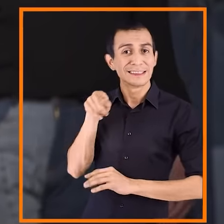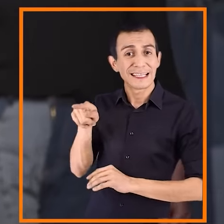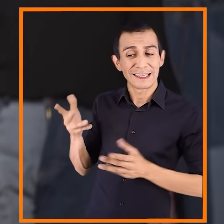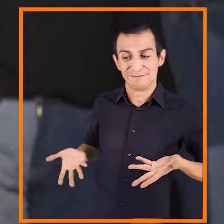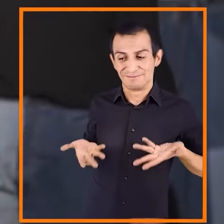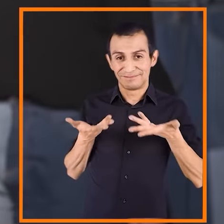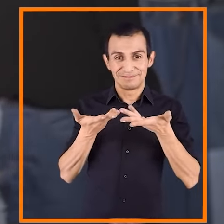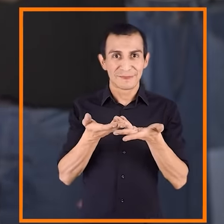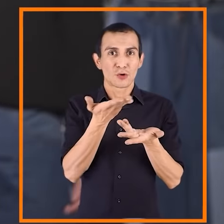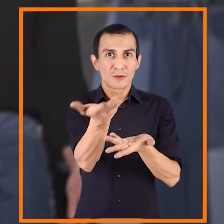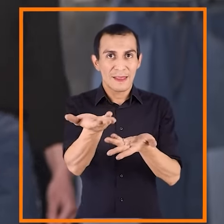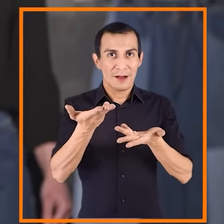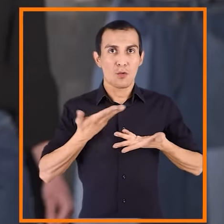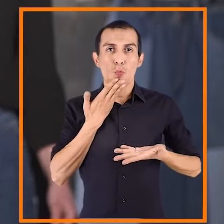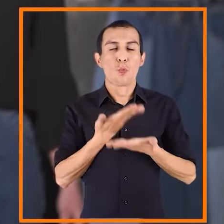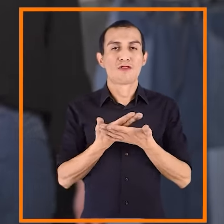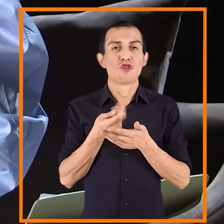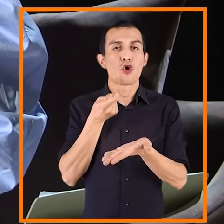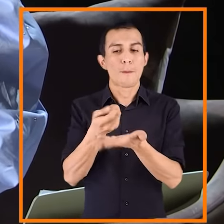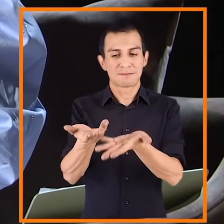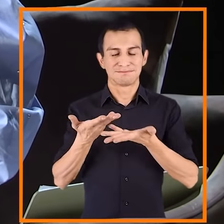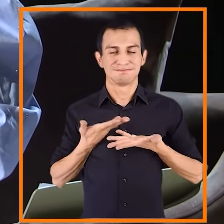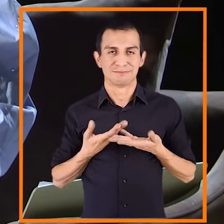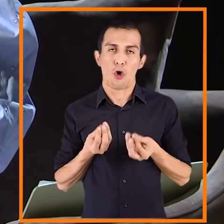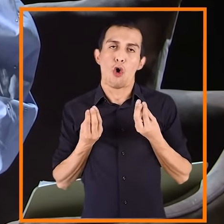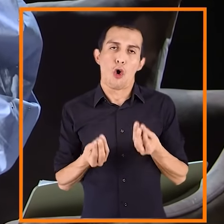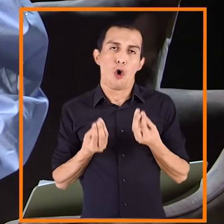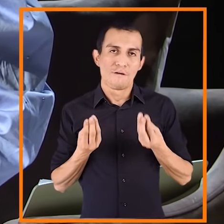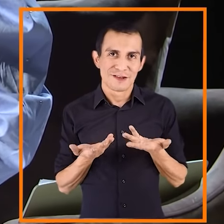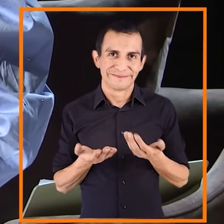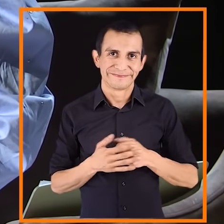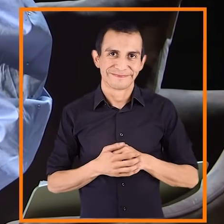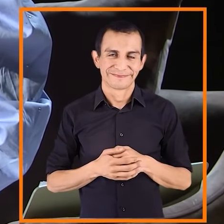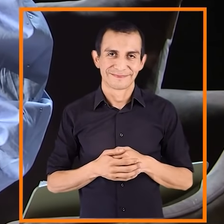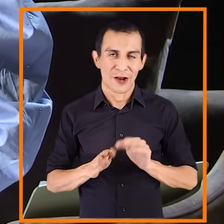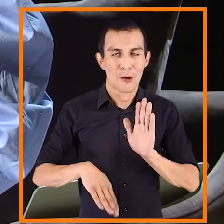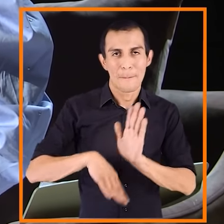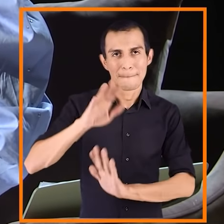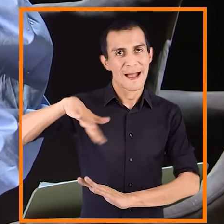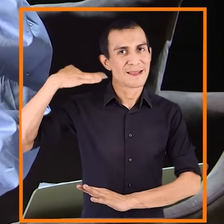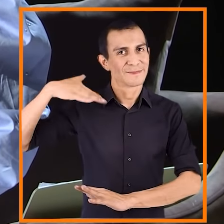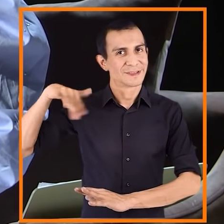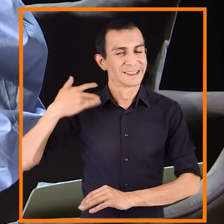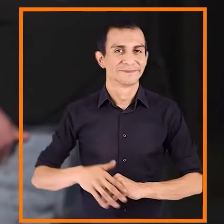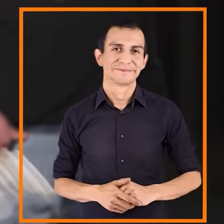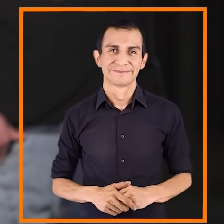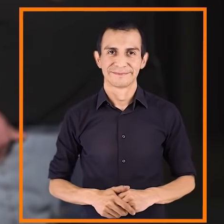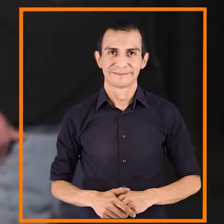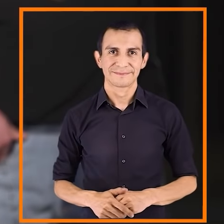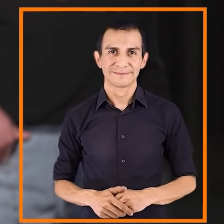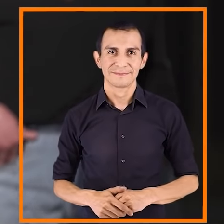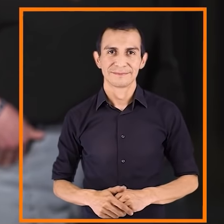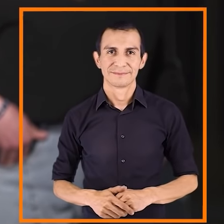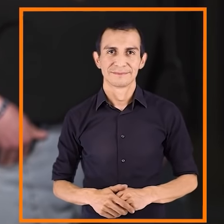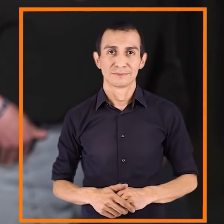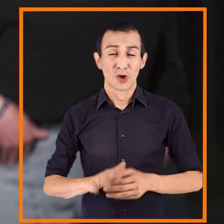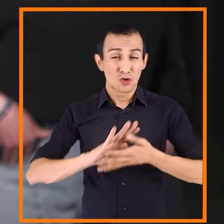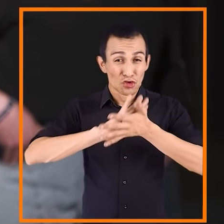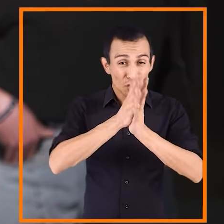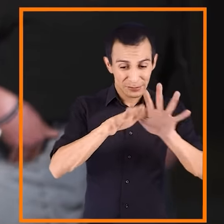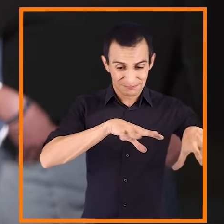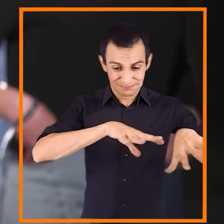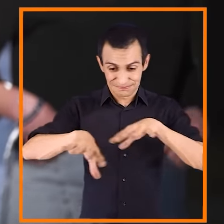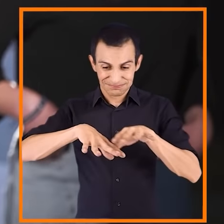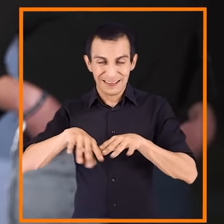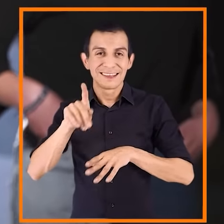es el packaging con el que tú recibes el producto. Y, por supuesto, lo más importante, todos